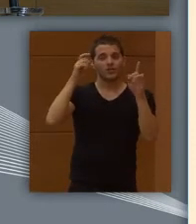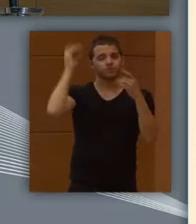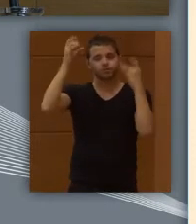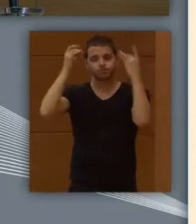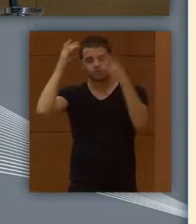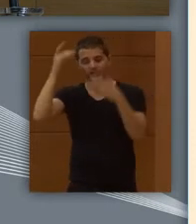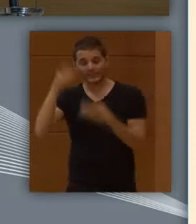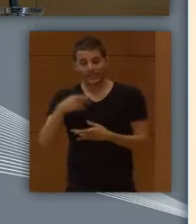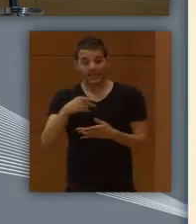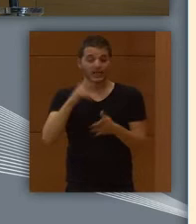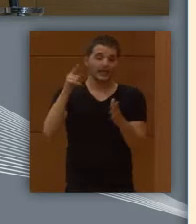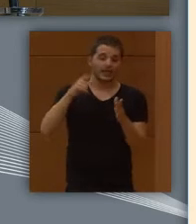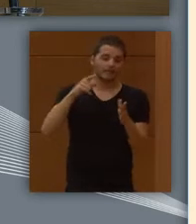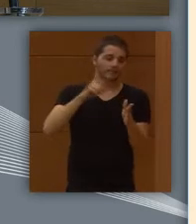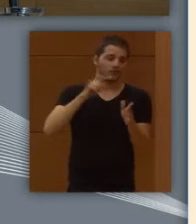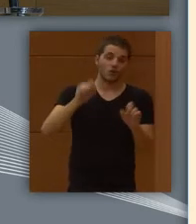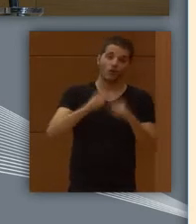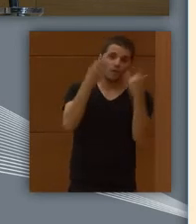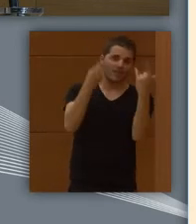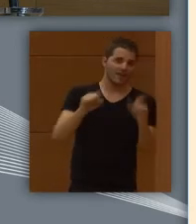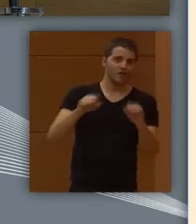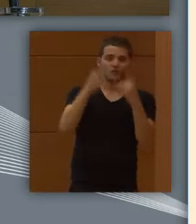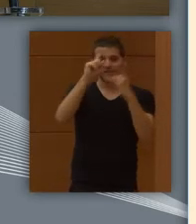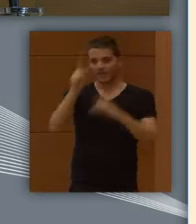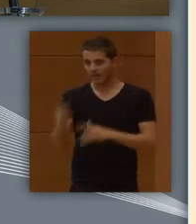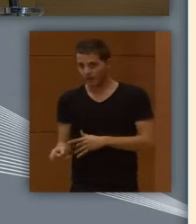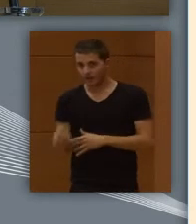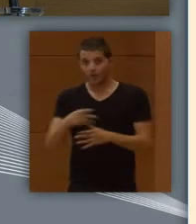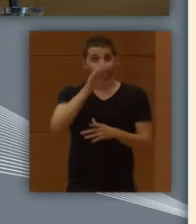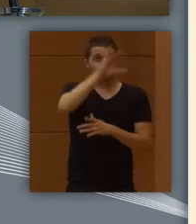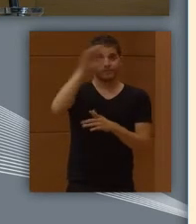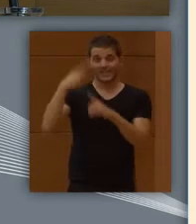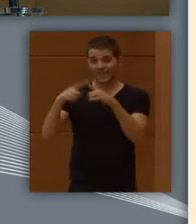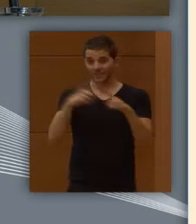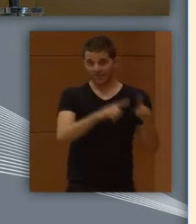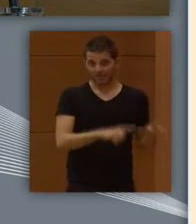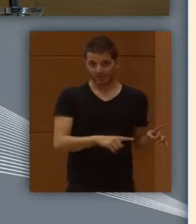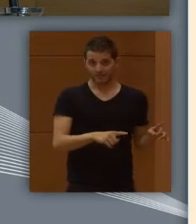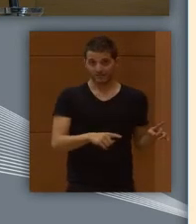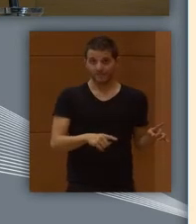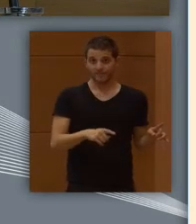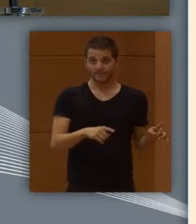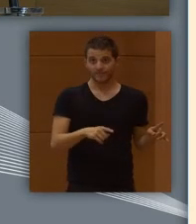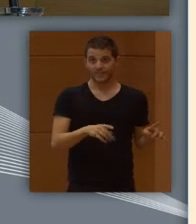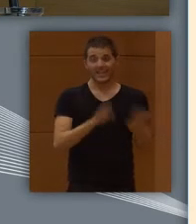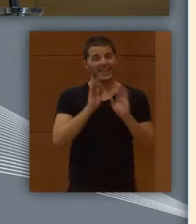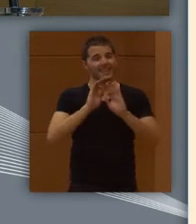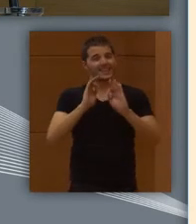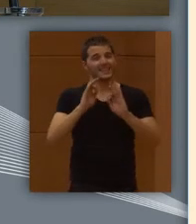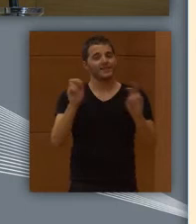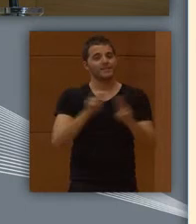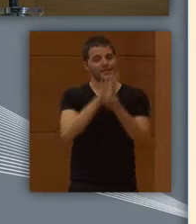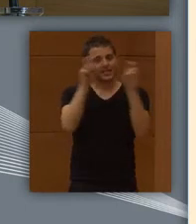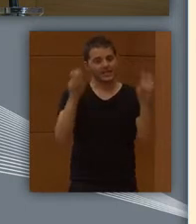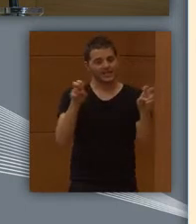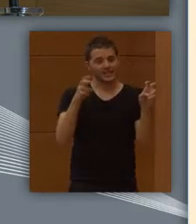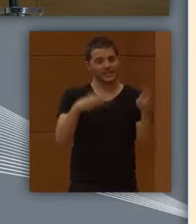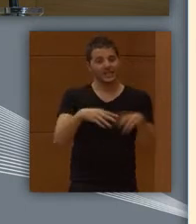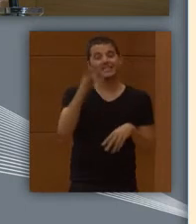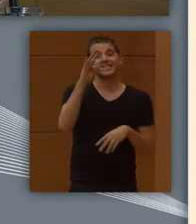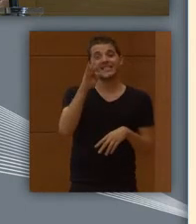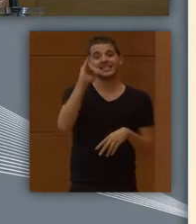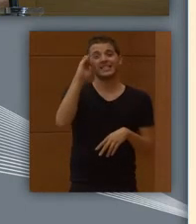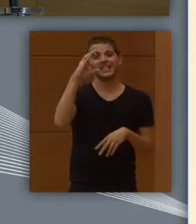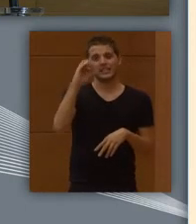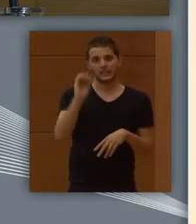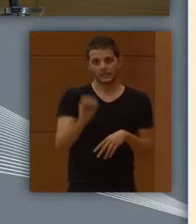accesibilidad, tanto regladas como no regladas, entre profesionales de distintos países, sobre todo con la existencia de las TICs.